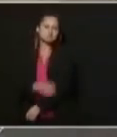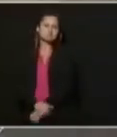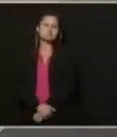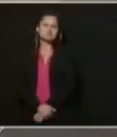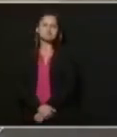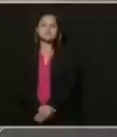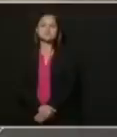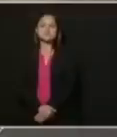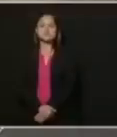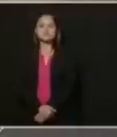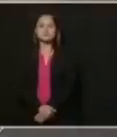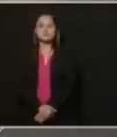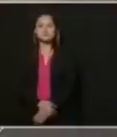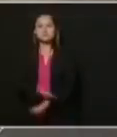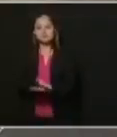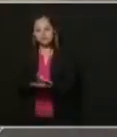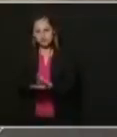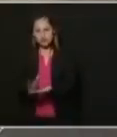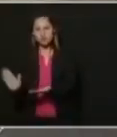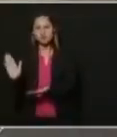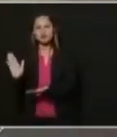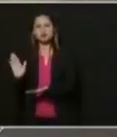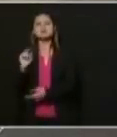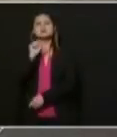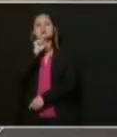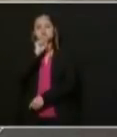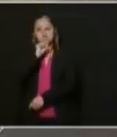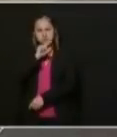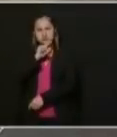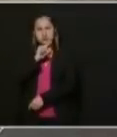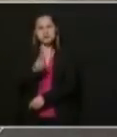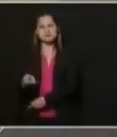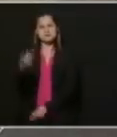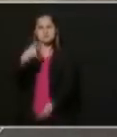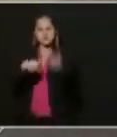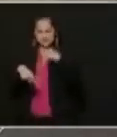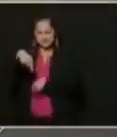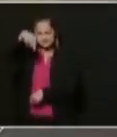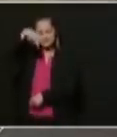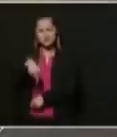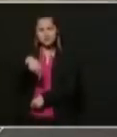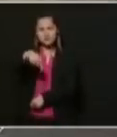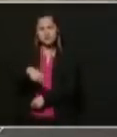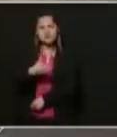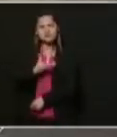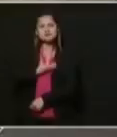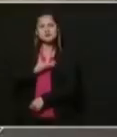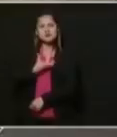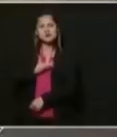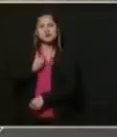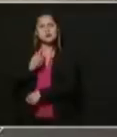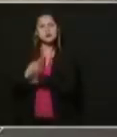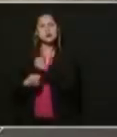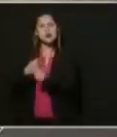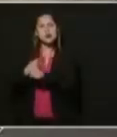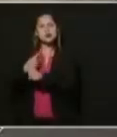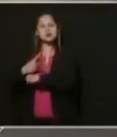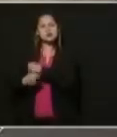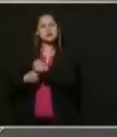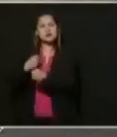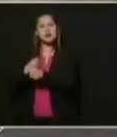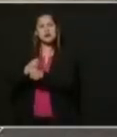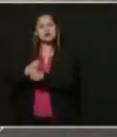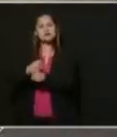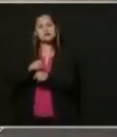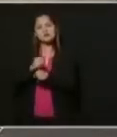también aquí va a haber un informe cada año en el Zócalo de la Ciudad de